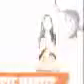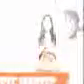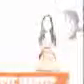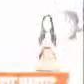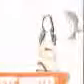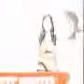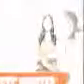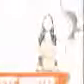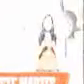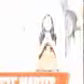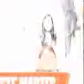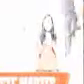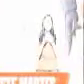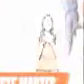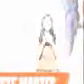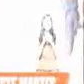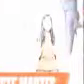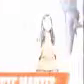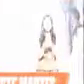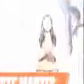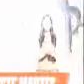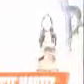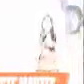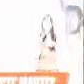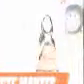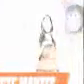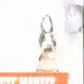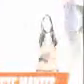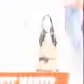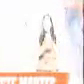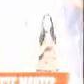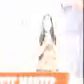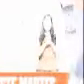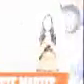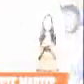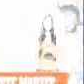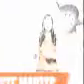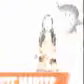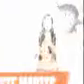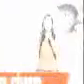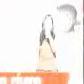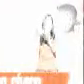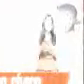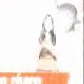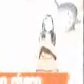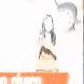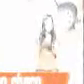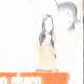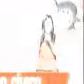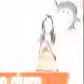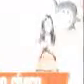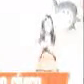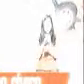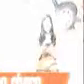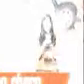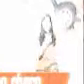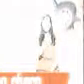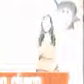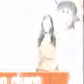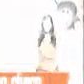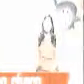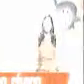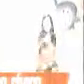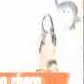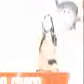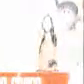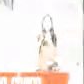frente sectores sociales también han mostrado su total apoyo como por ejemplo el transporte pesado además de la gobernación y otras instancias que aseguraron que van a